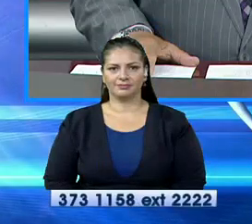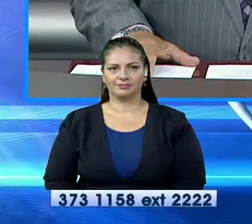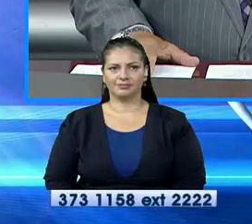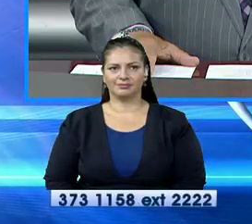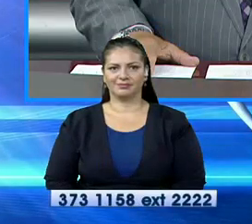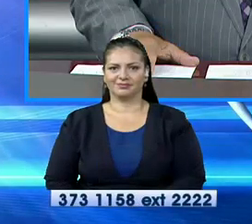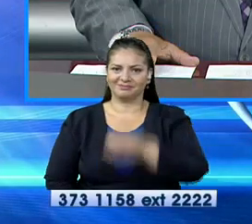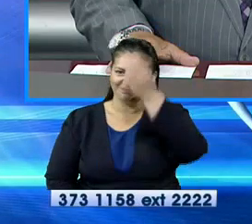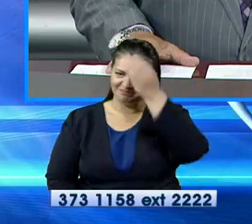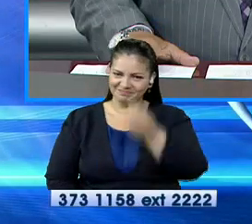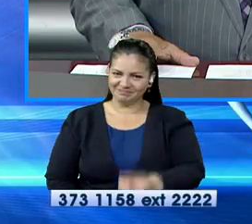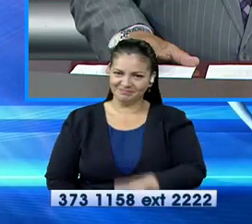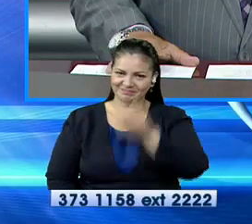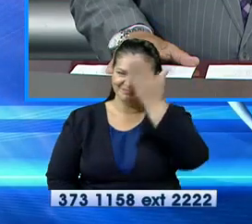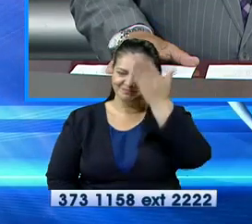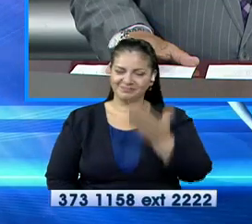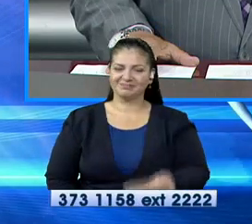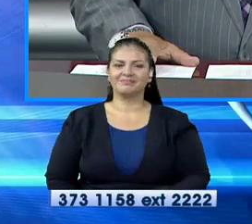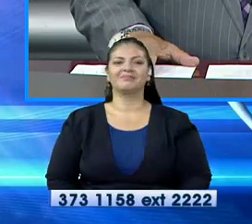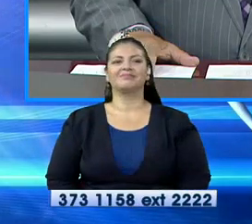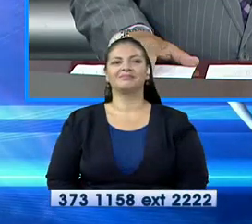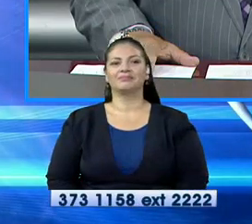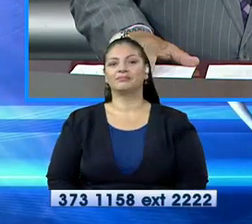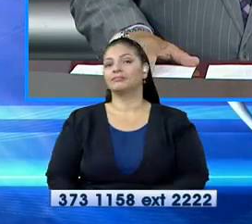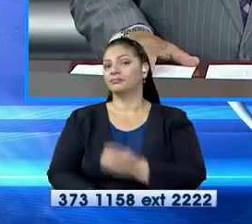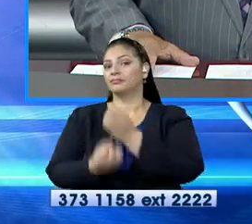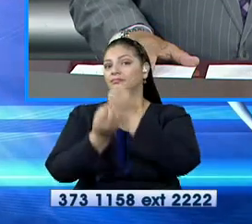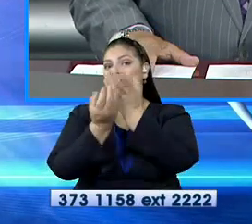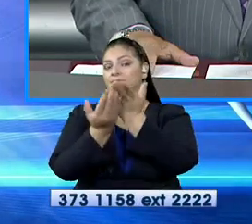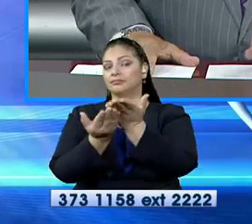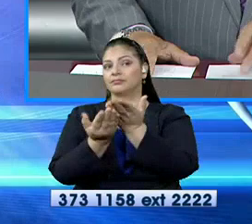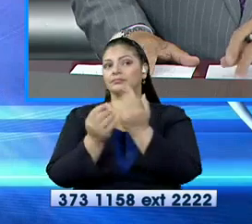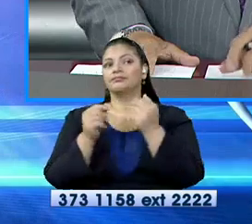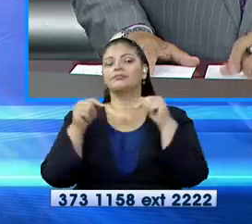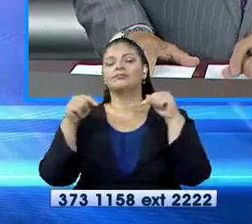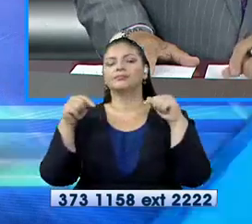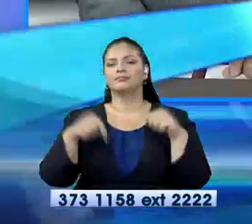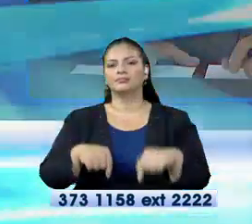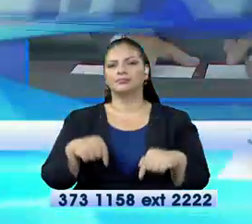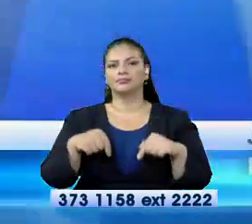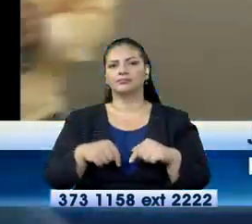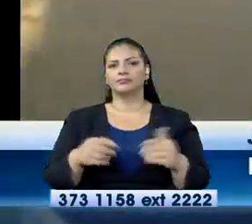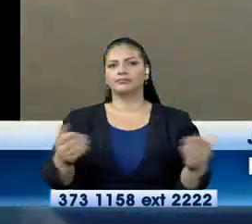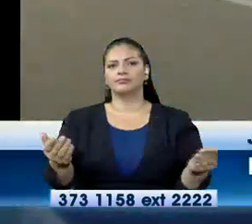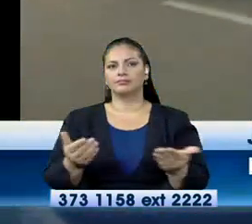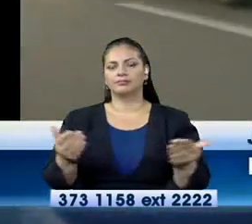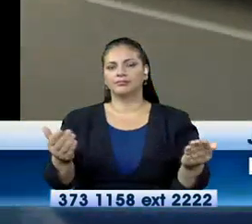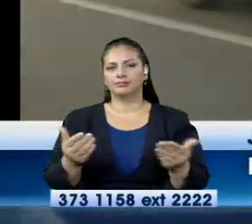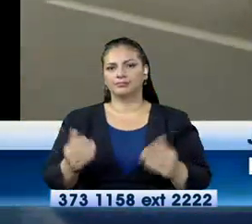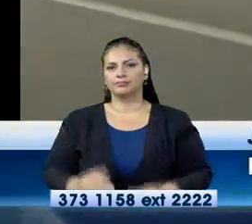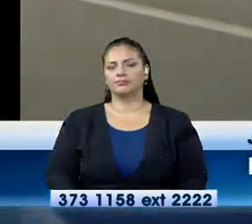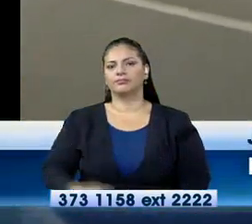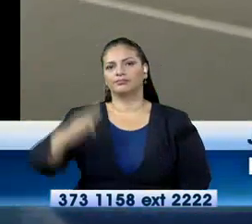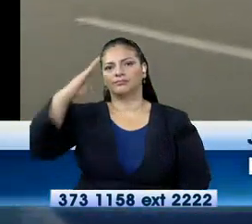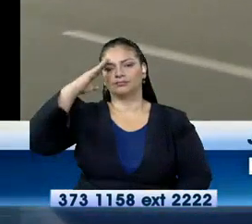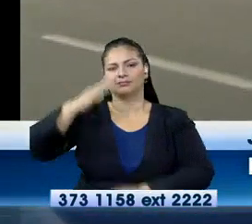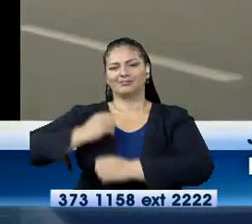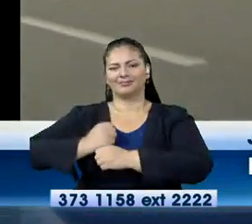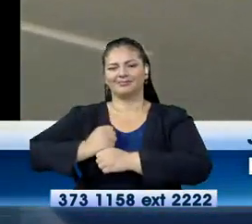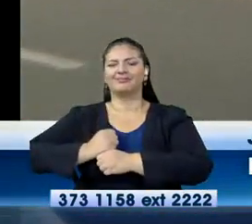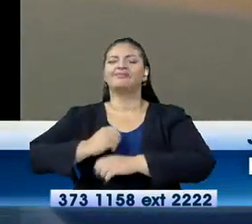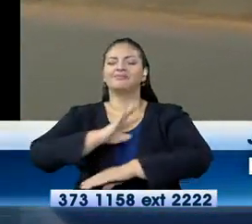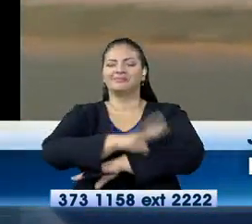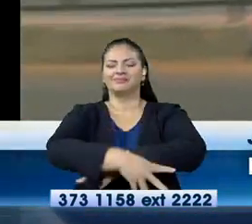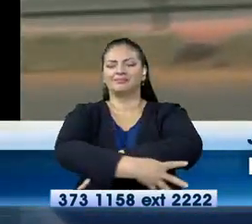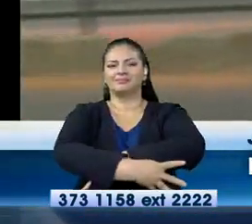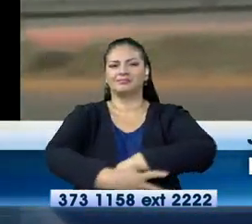Buenos días en estudios y amigos televidentes. Les informamos, hemos acudido al sector del Batallón del Suburbio, frente